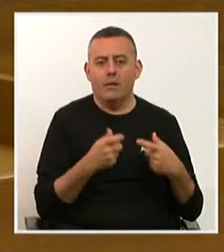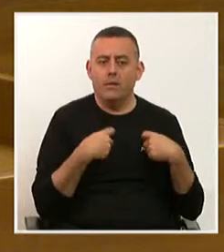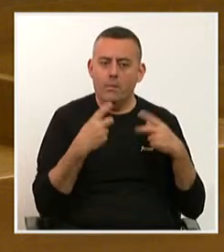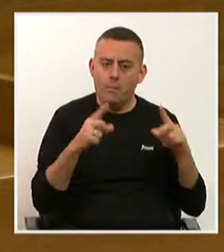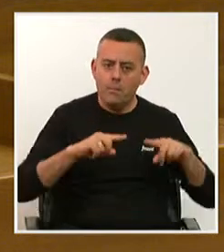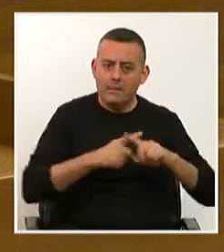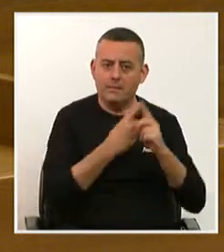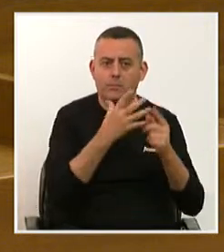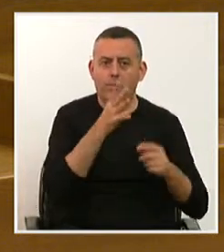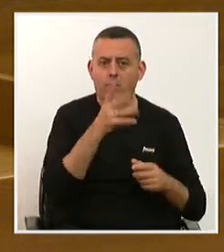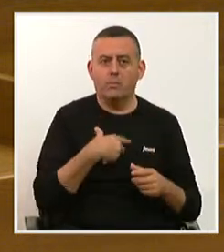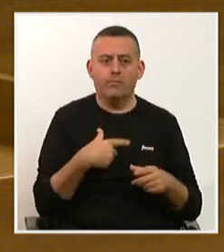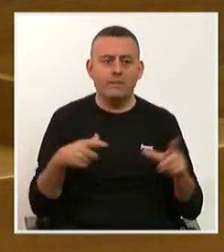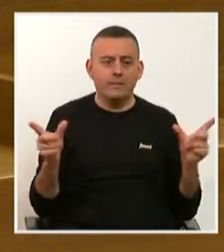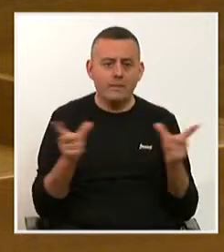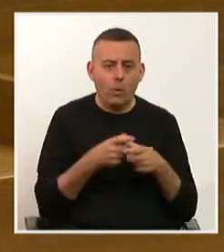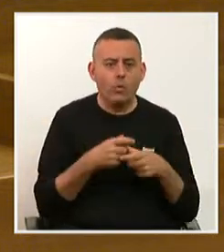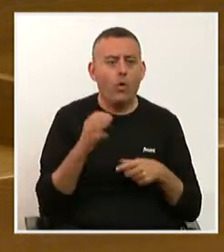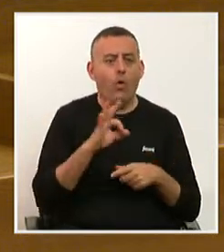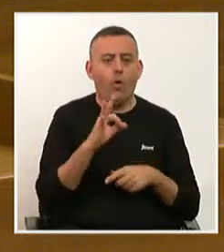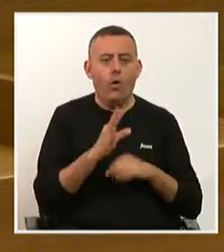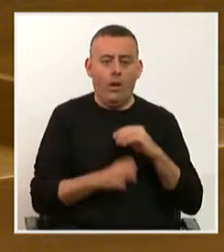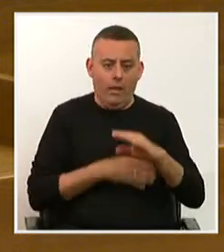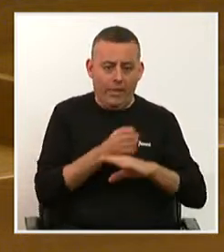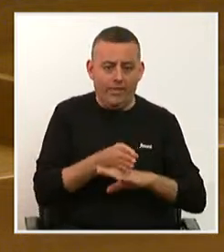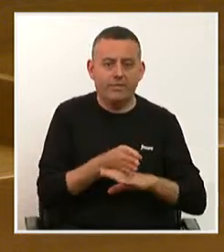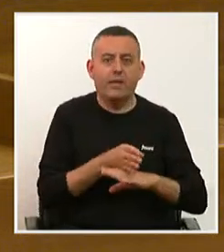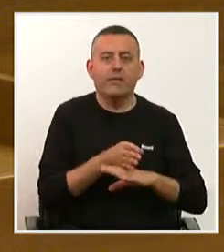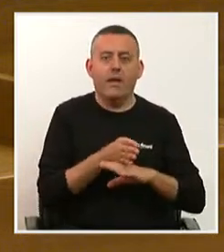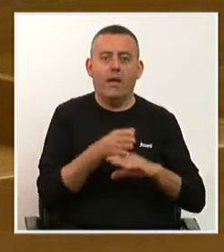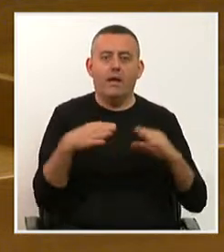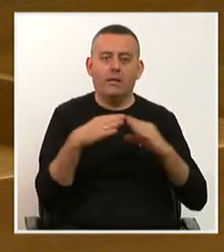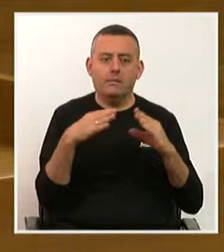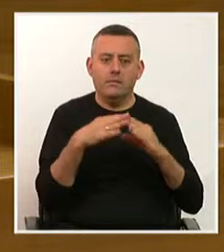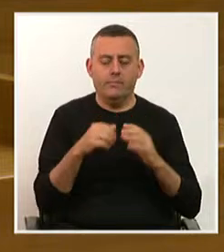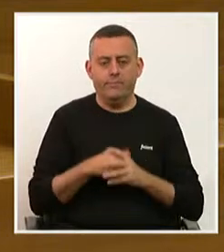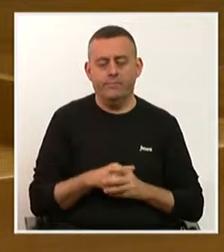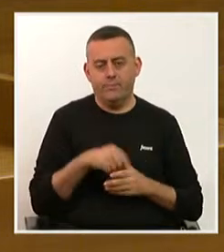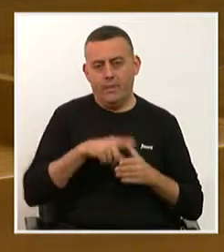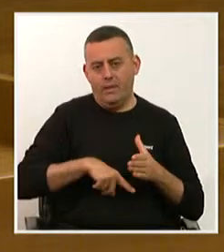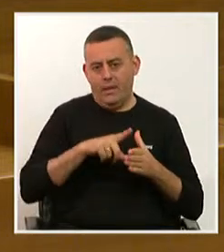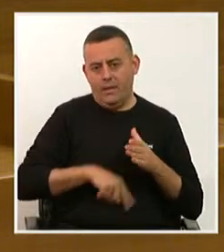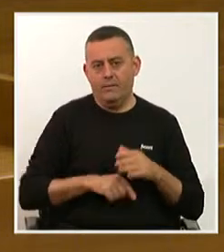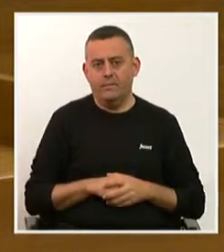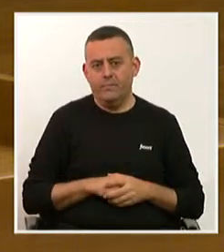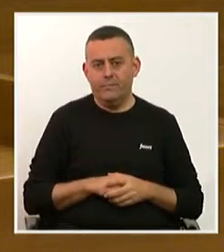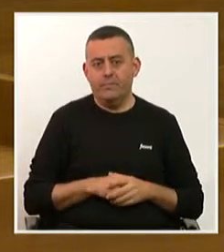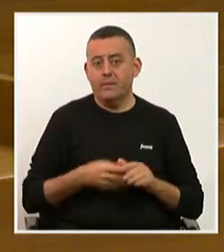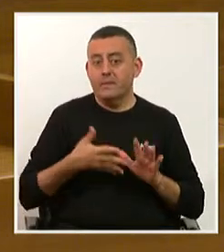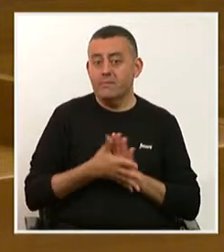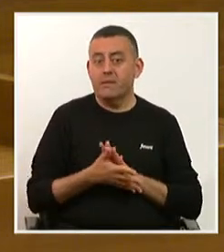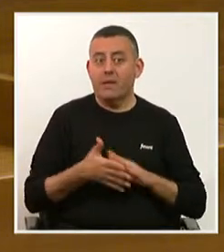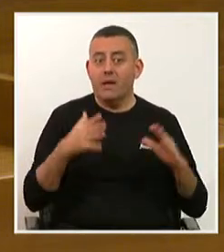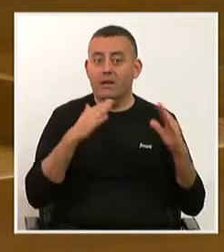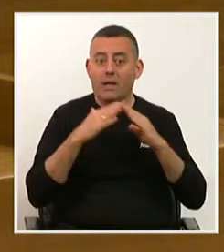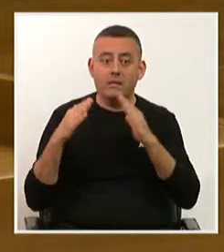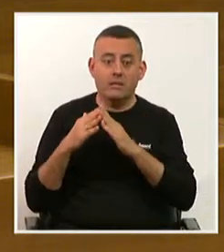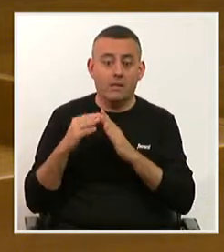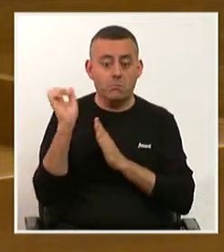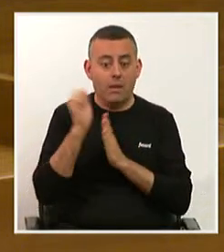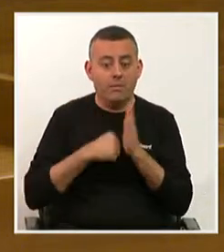supuran oada ler tamborí que aqu propietaris vivendes buides